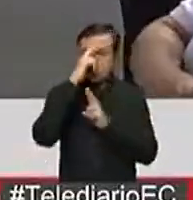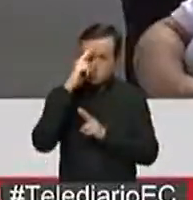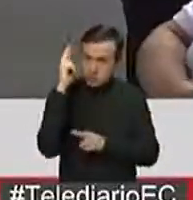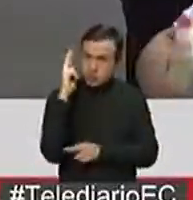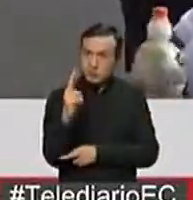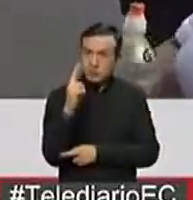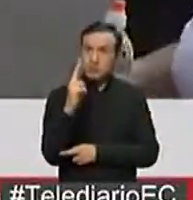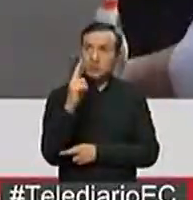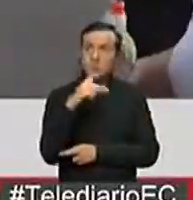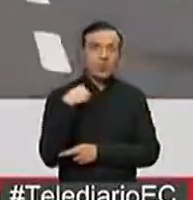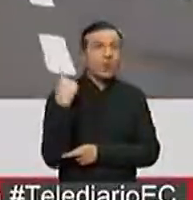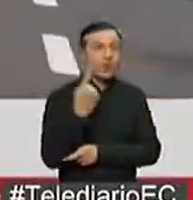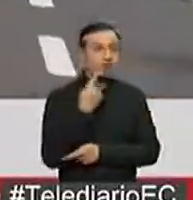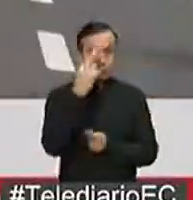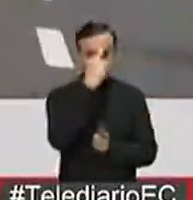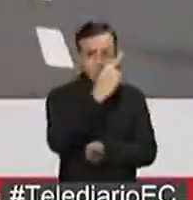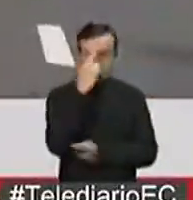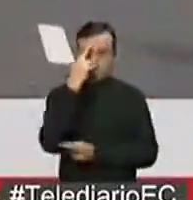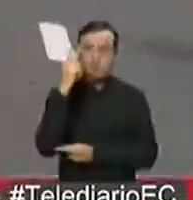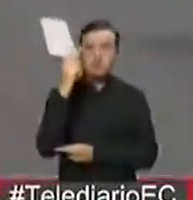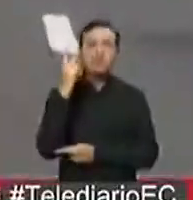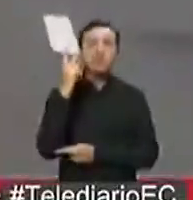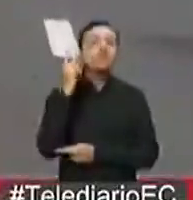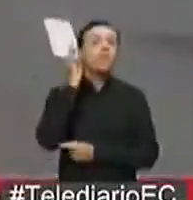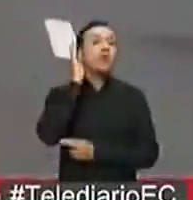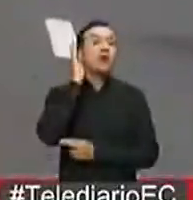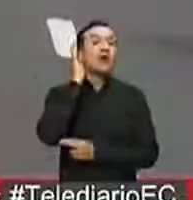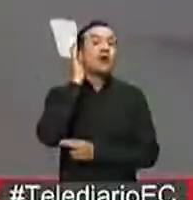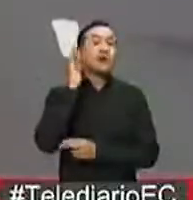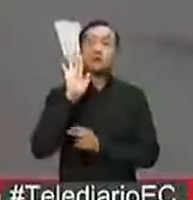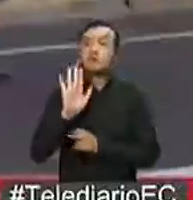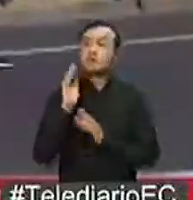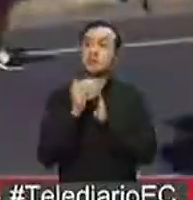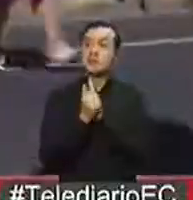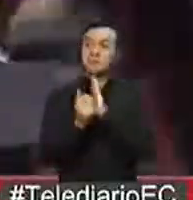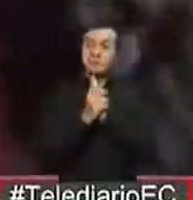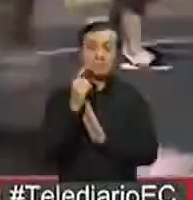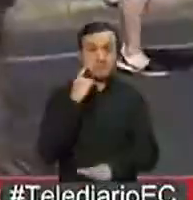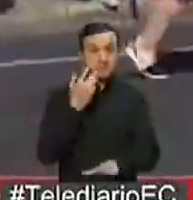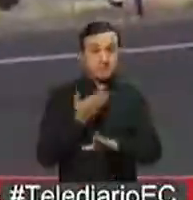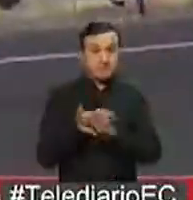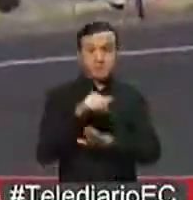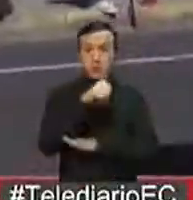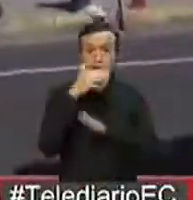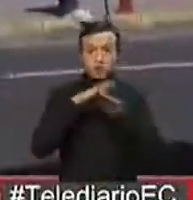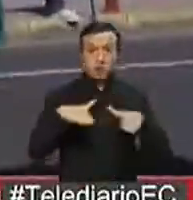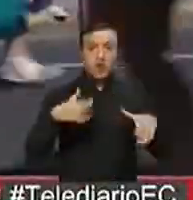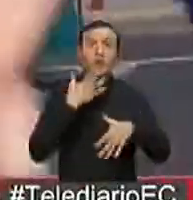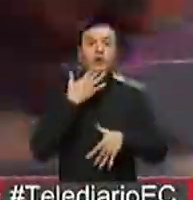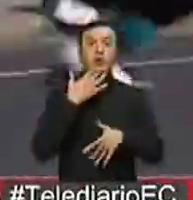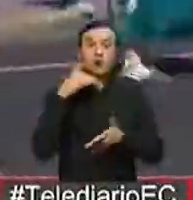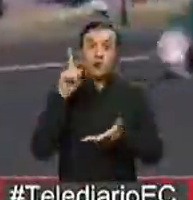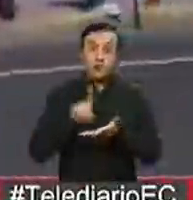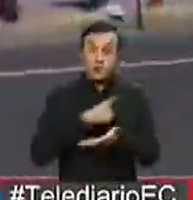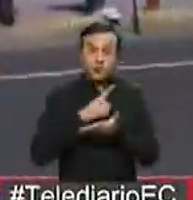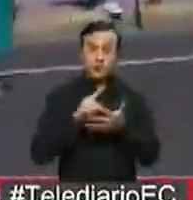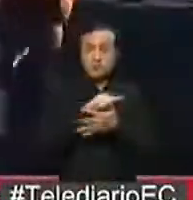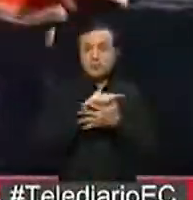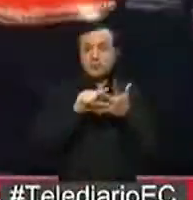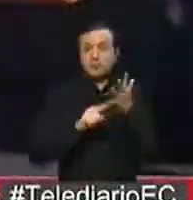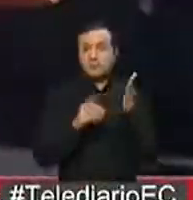también nos deben dar a nosotros. Bastoneras de varios colegios demostraron sus habilidades, y otros estudiantes con coloridas danzas tradicionales